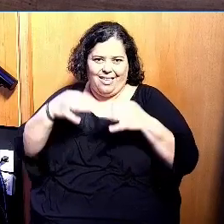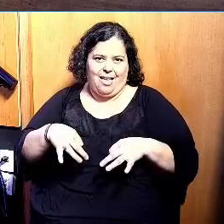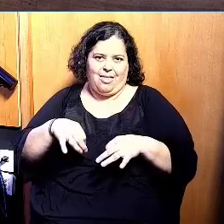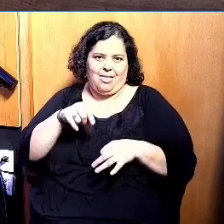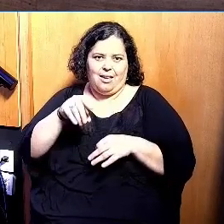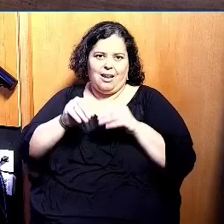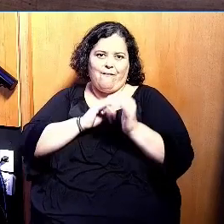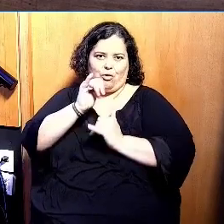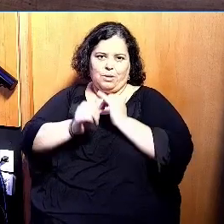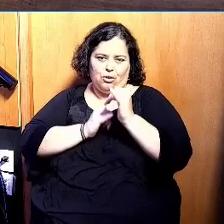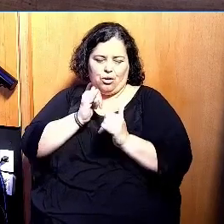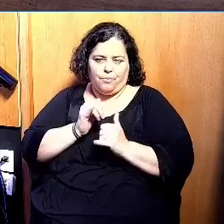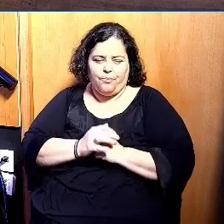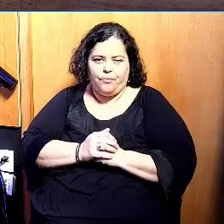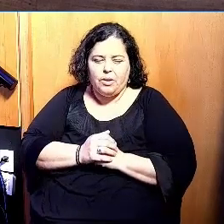dato.